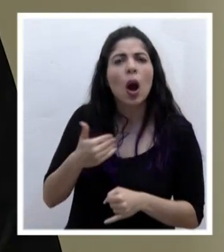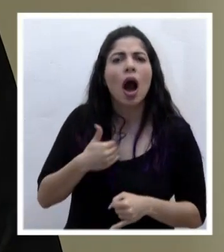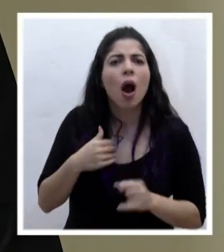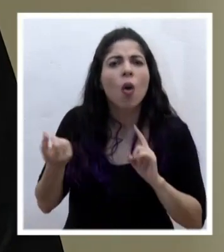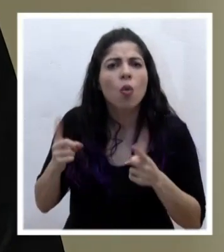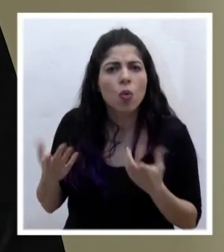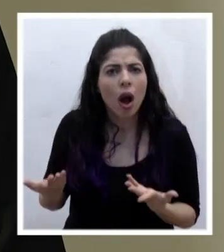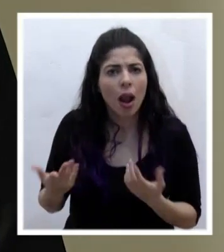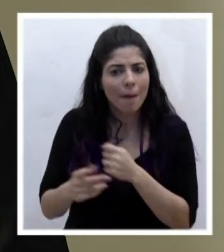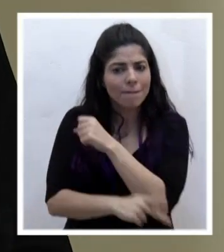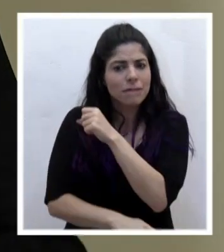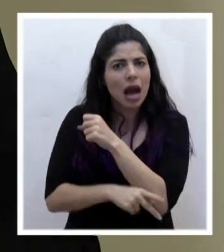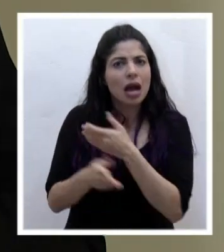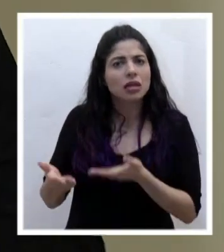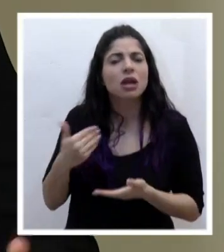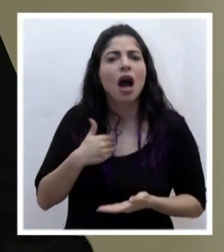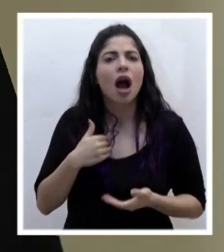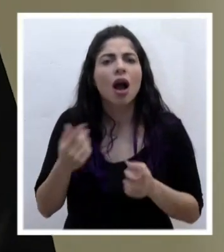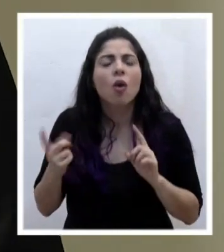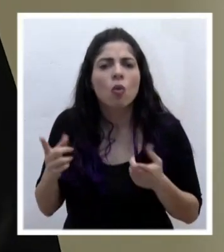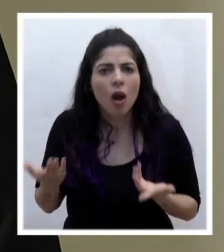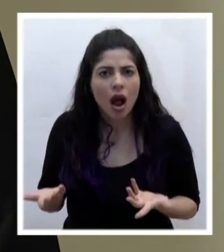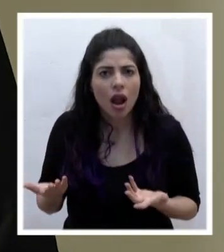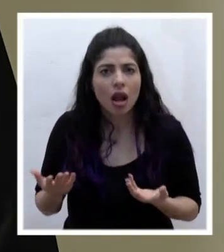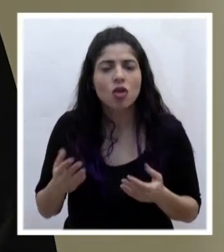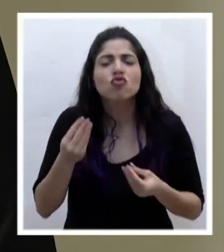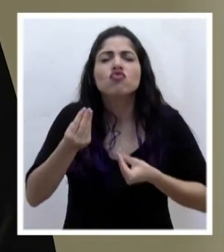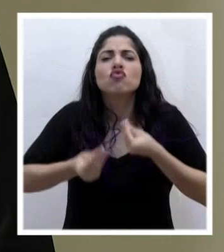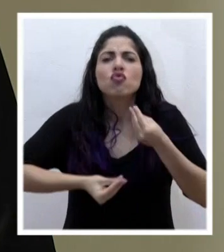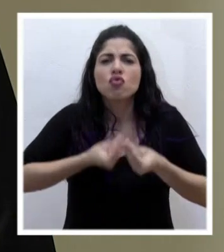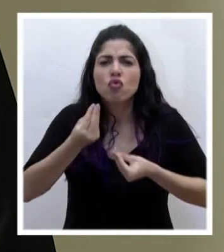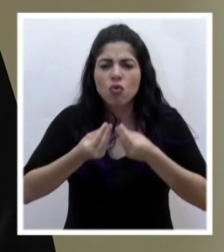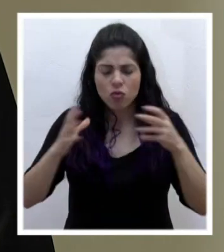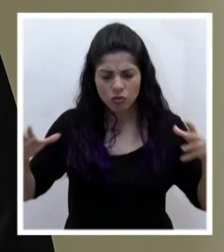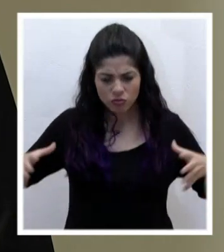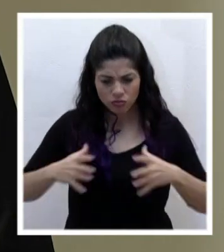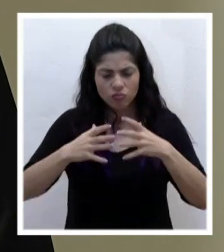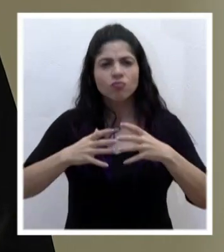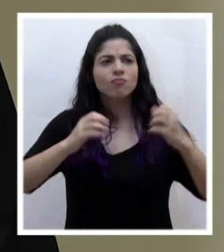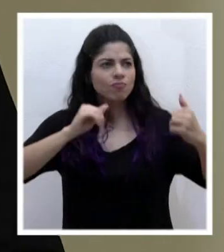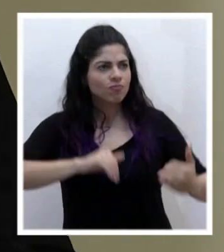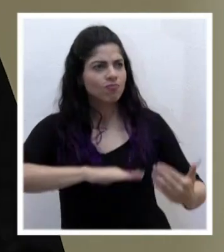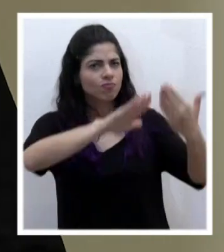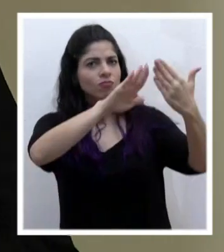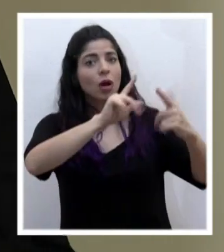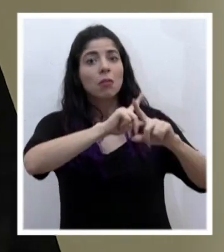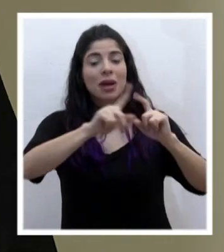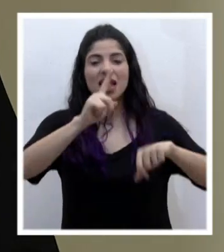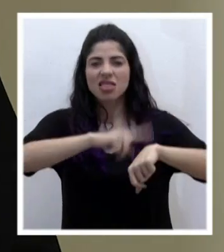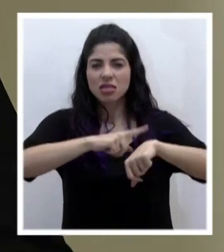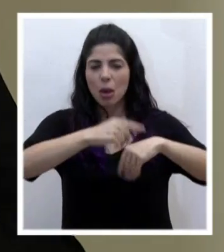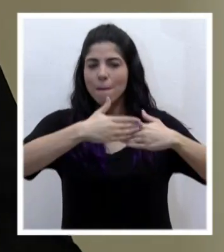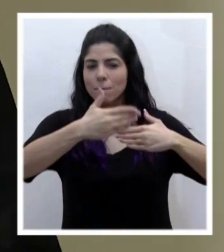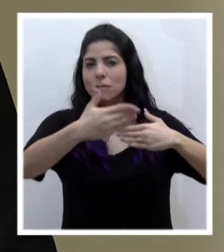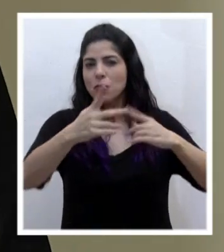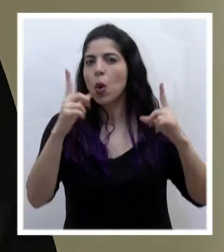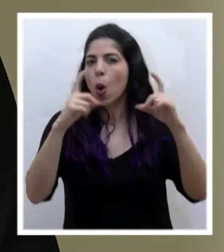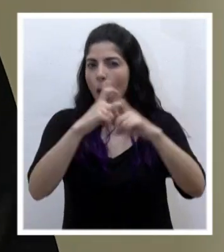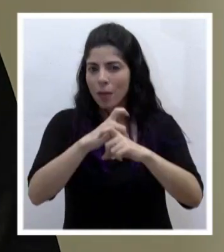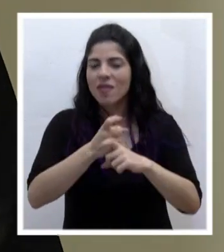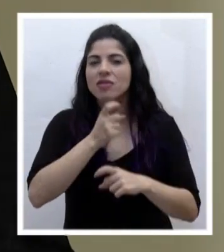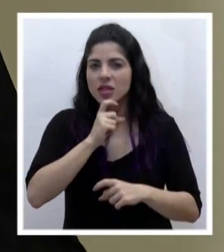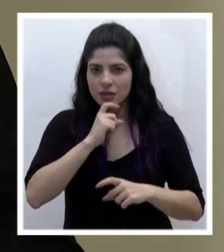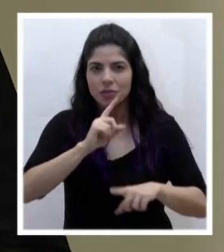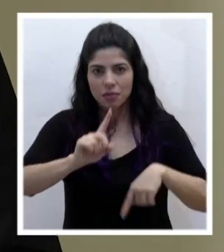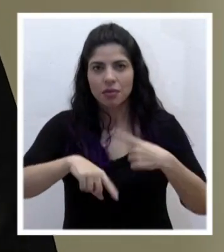del país, y cómo todos juntos vamos a salir de esto en algún momento, pero vienen tiempos complicados, tiempos